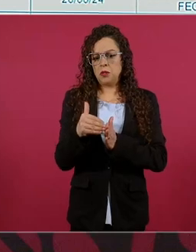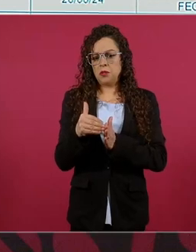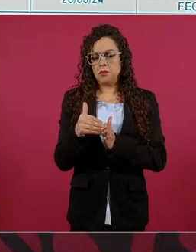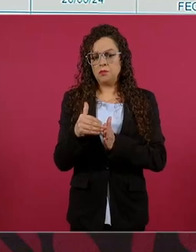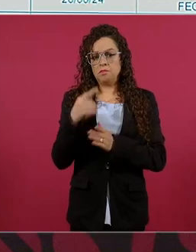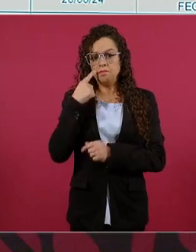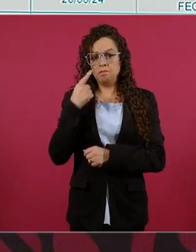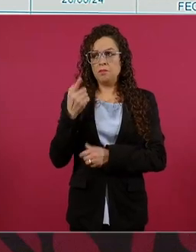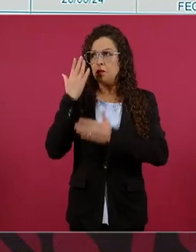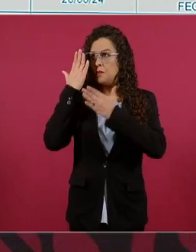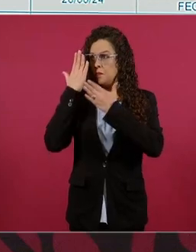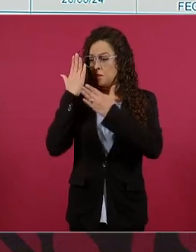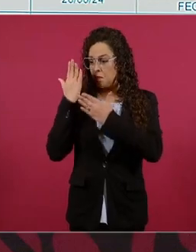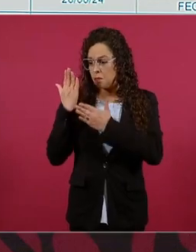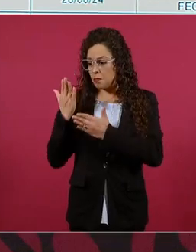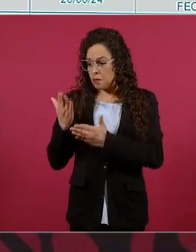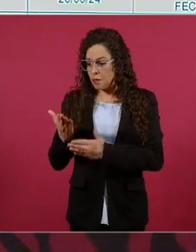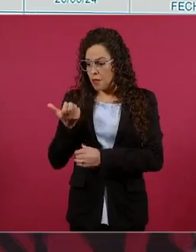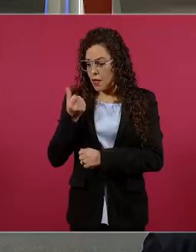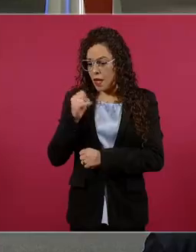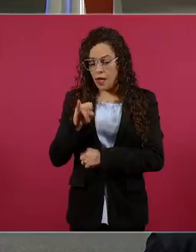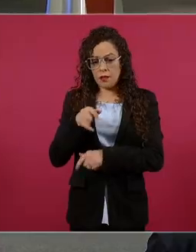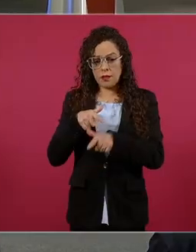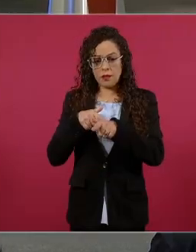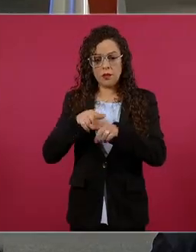5,460. Y así, en total,